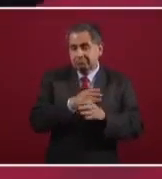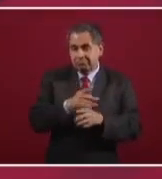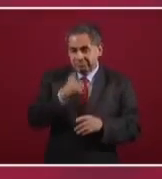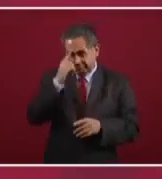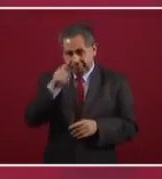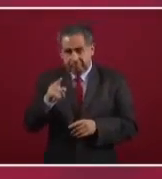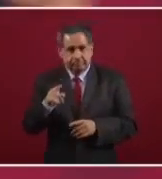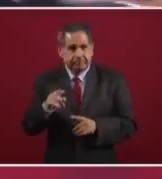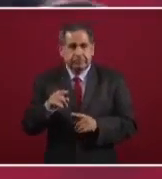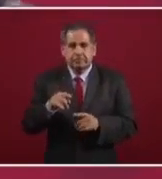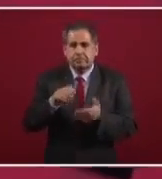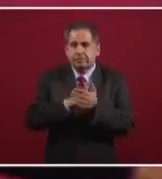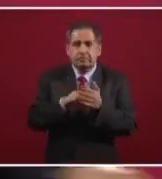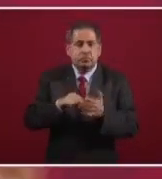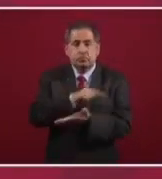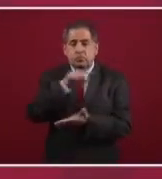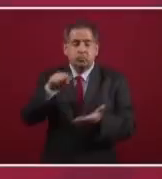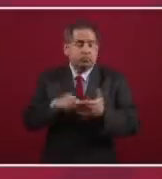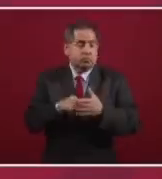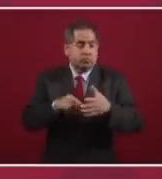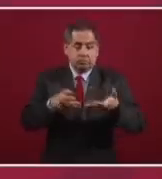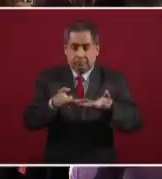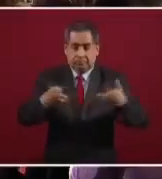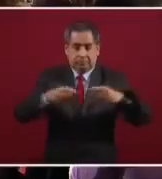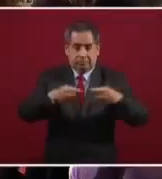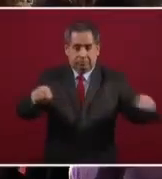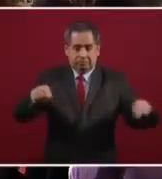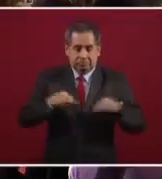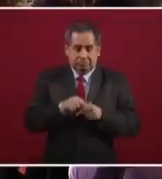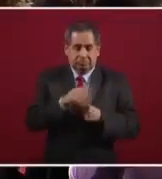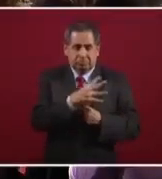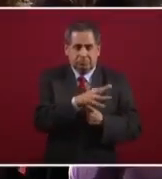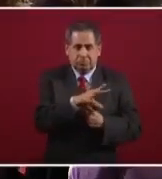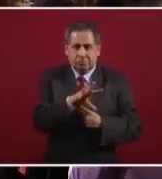Sonorizan espacios.